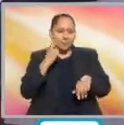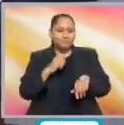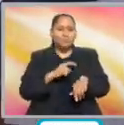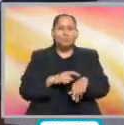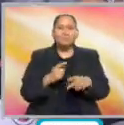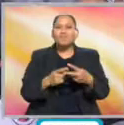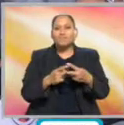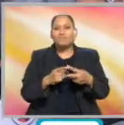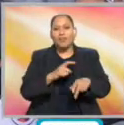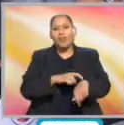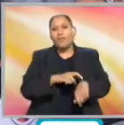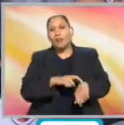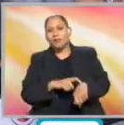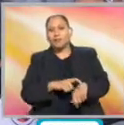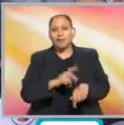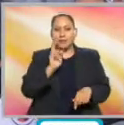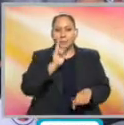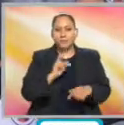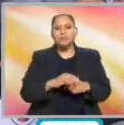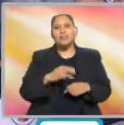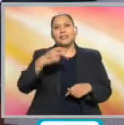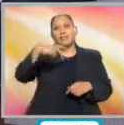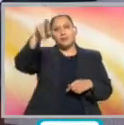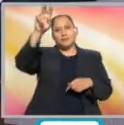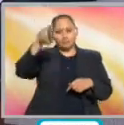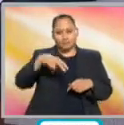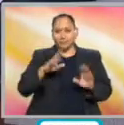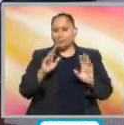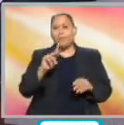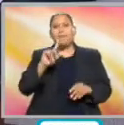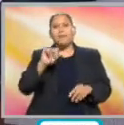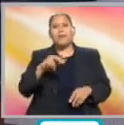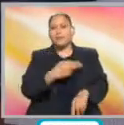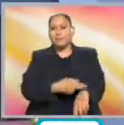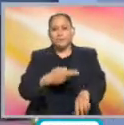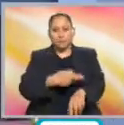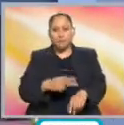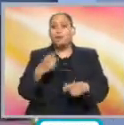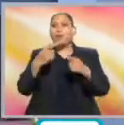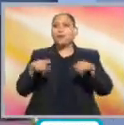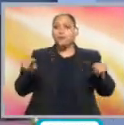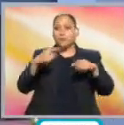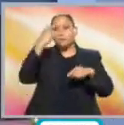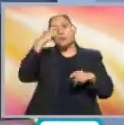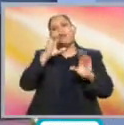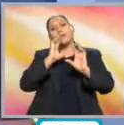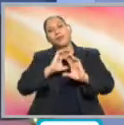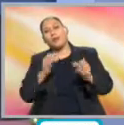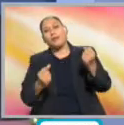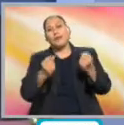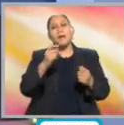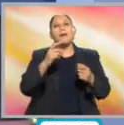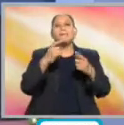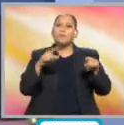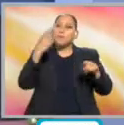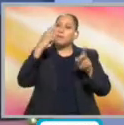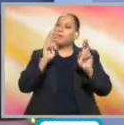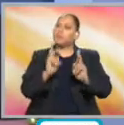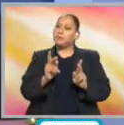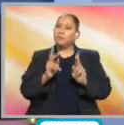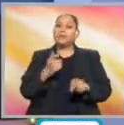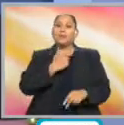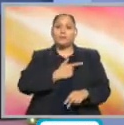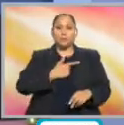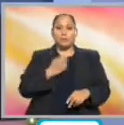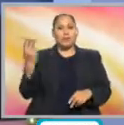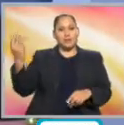colchoncito, ¿no? Para Por que lo que vuelva vaya la ida y la exacto. vuelta. Lo planeaba todo. Ándale. Entonces, Claro. música para ir cantando, música para ir platicando, pero que nos gustara